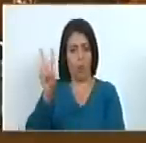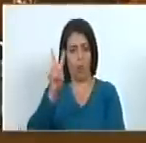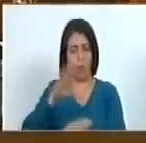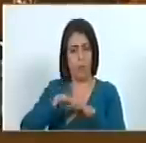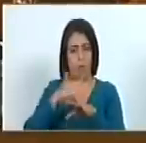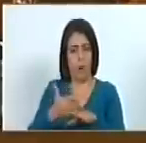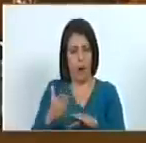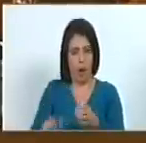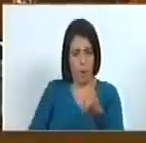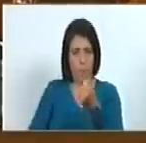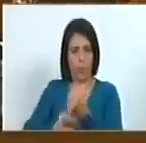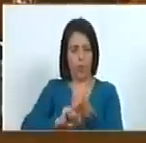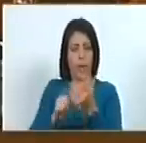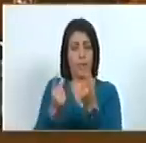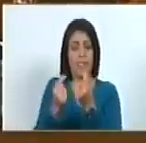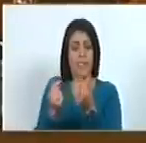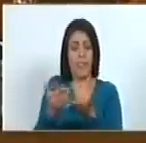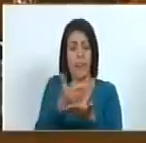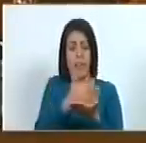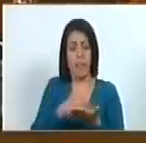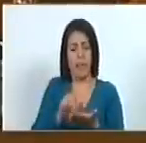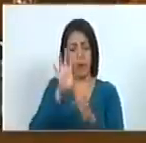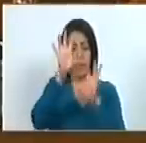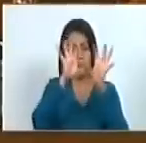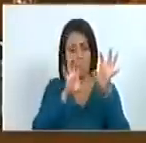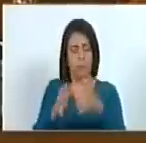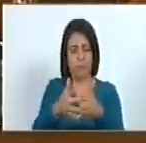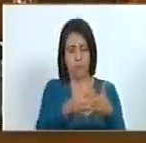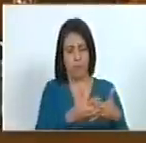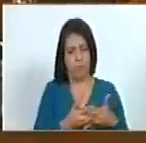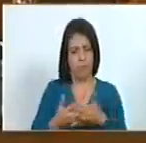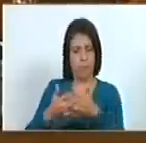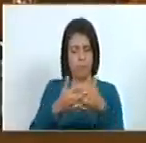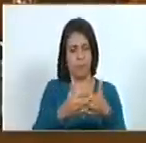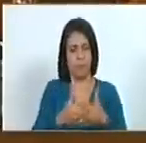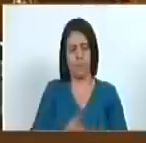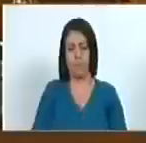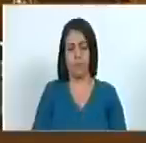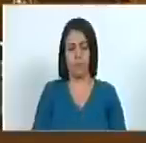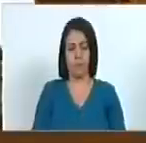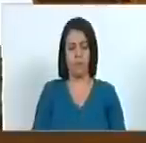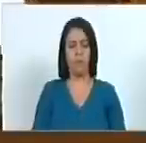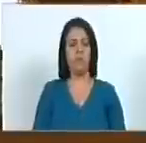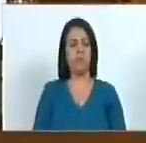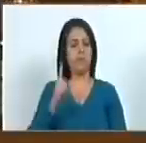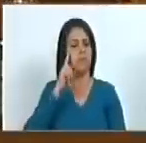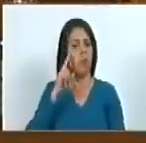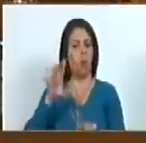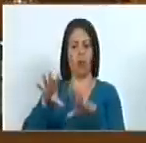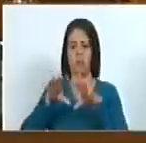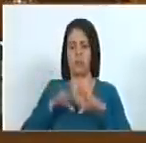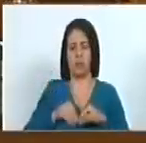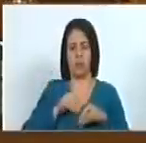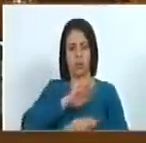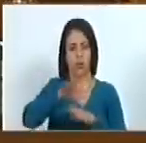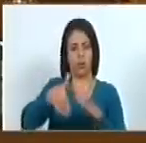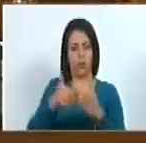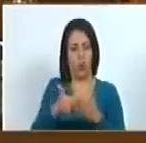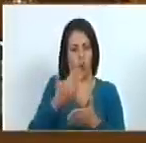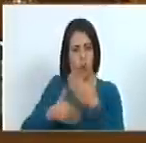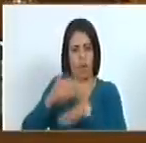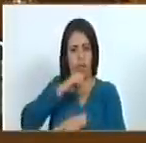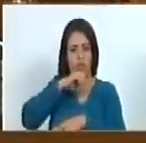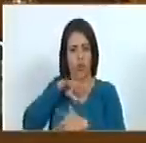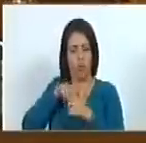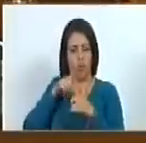para favorecer al capital extranjero y el imperio norteamericano, desconociendo todo antecedente del